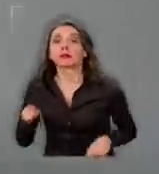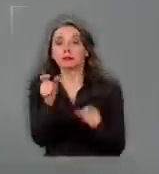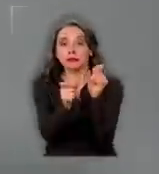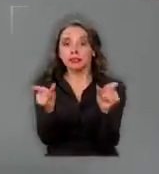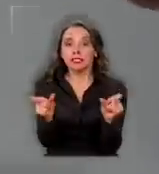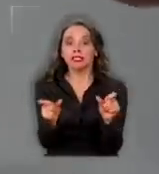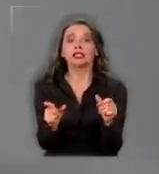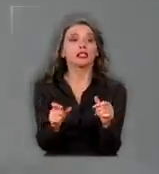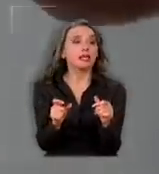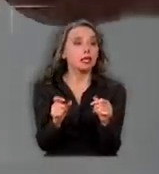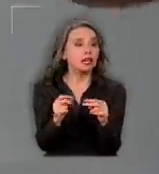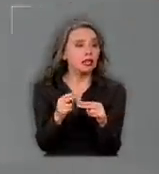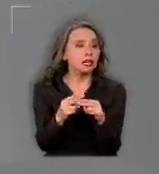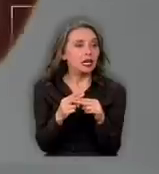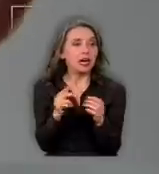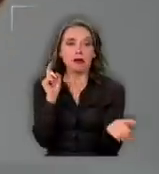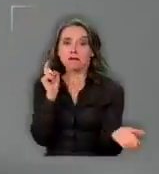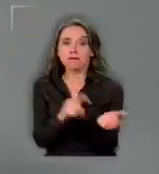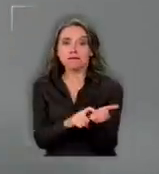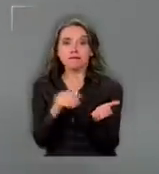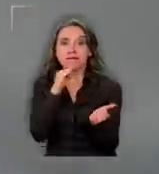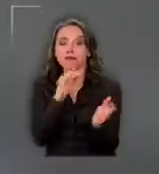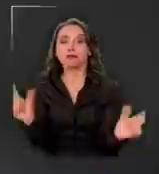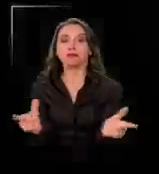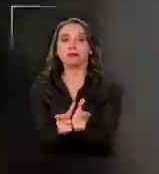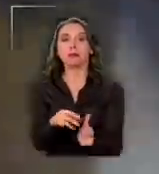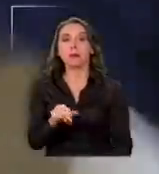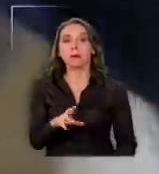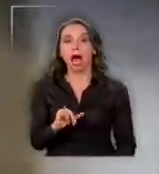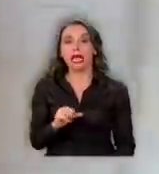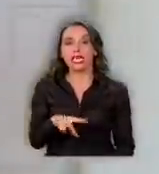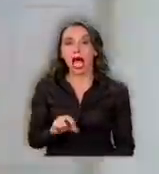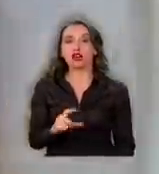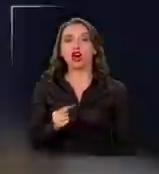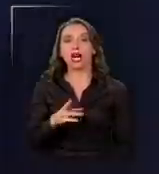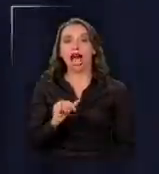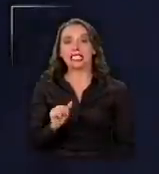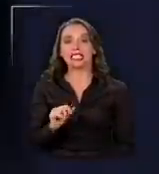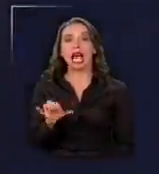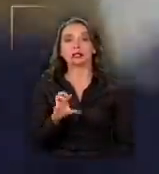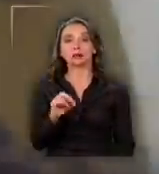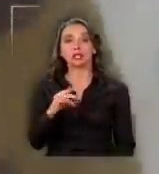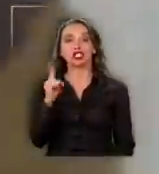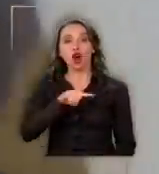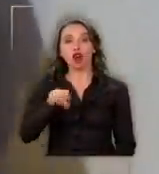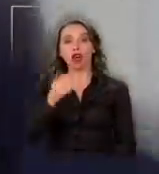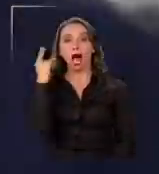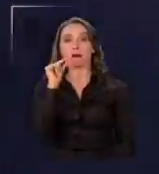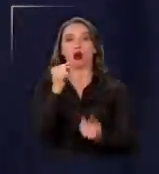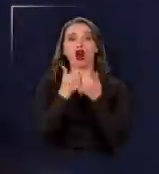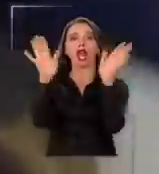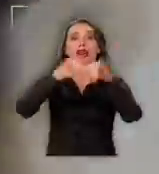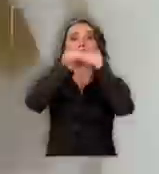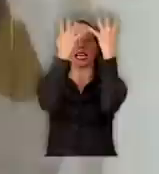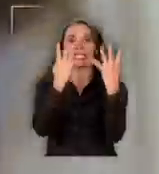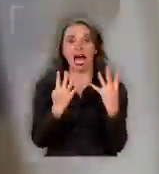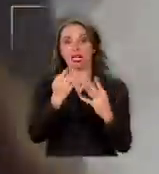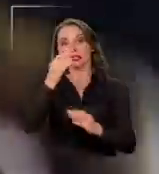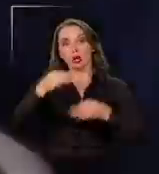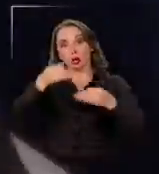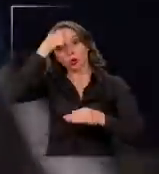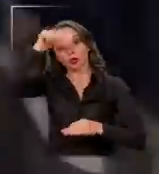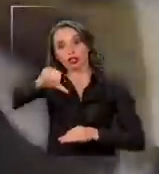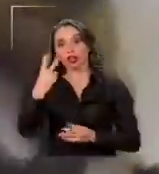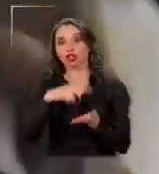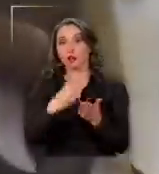Utilizaron SOSAFE. Oportuna acción. Cayó Mariano García Espinosa. Salió hace poco de la cárcel. Fue condenado a 5 años